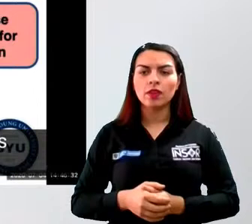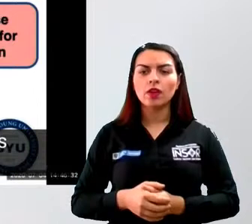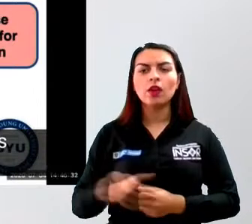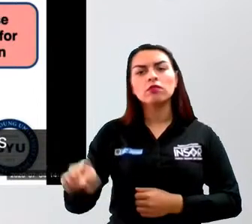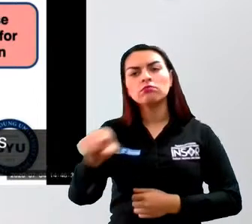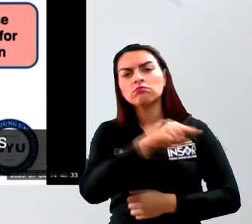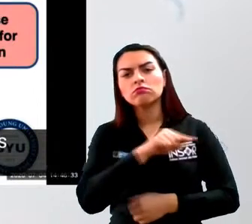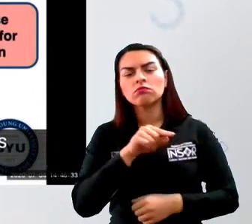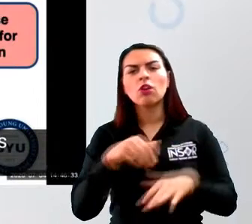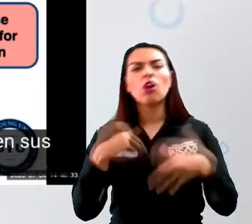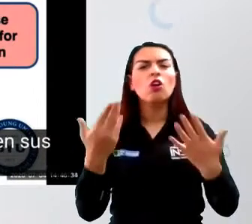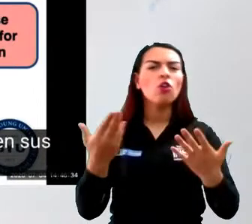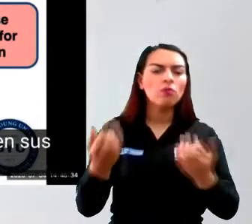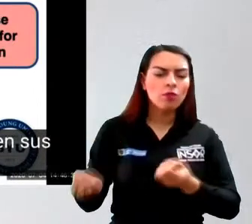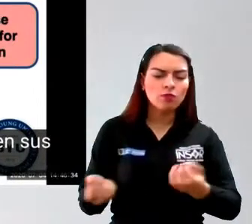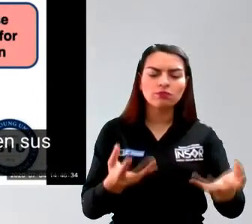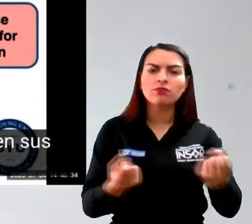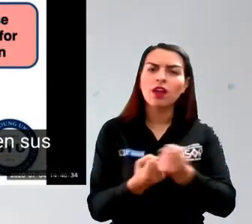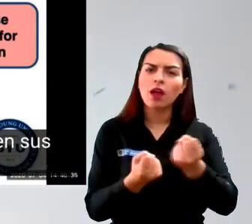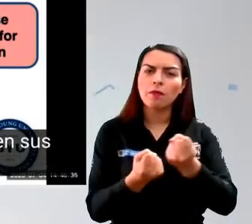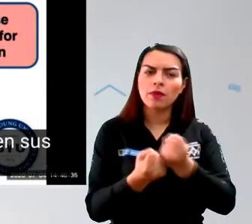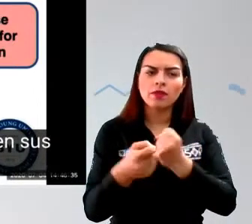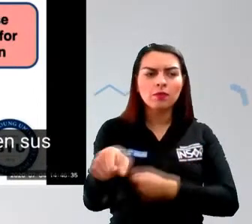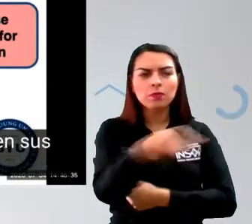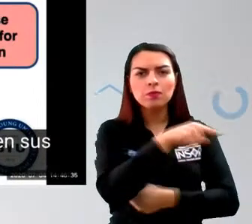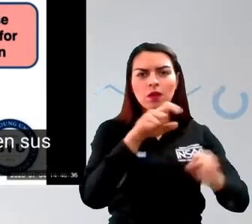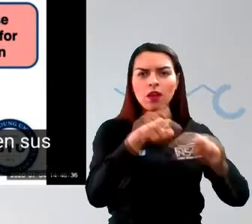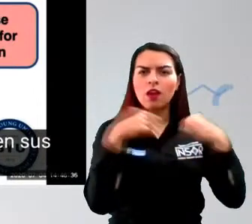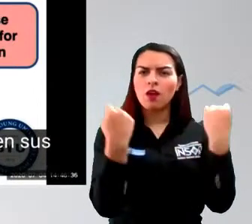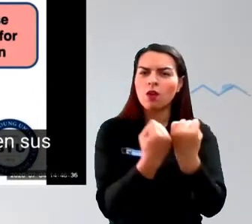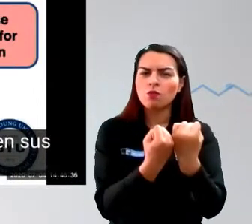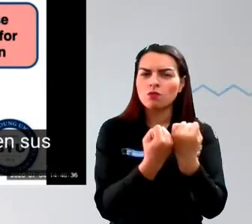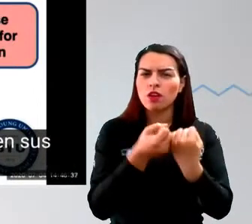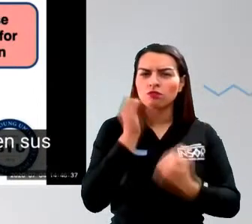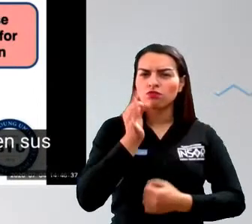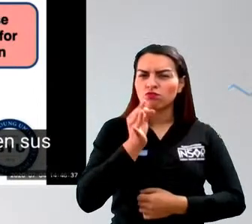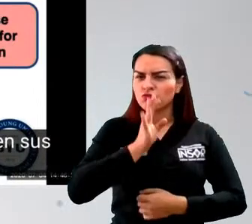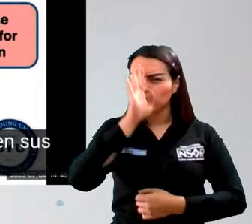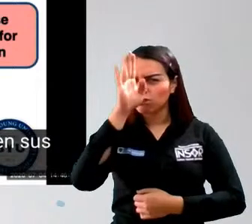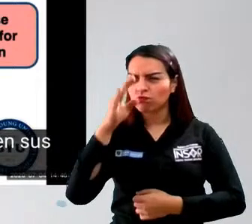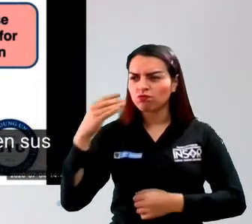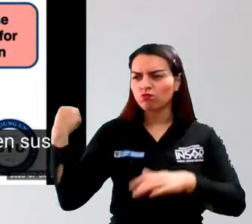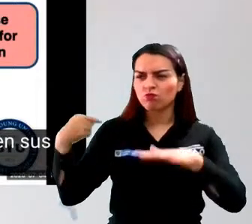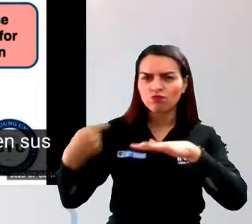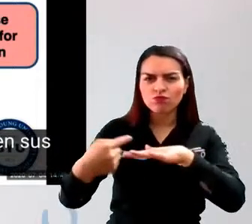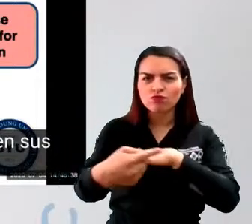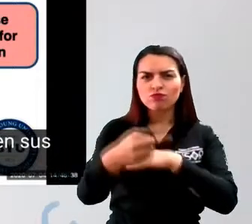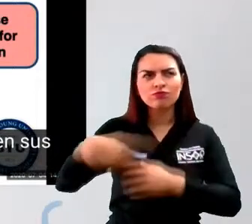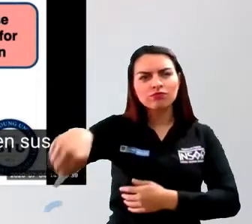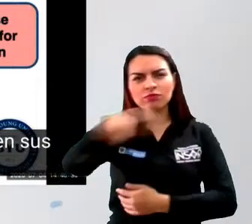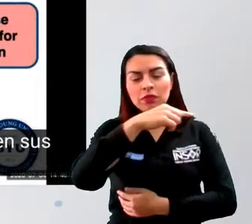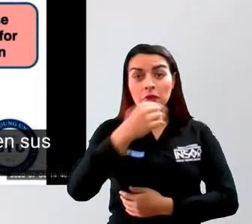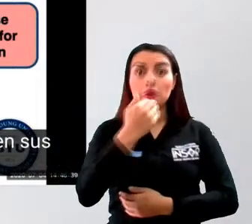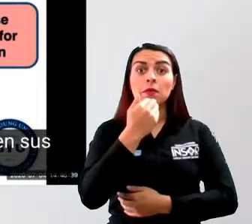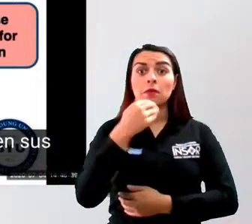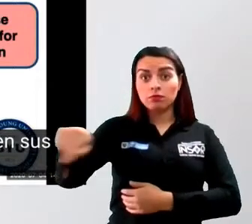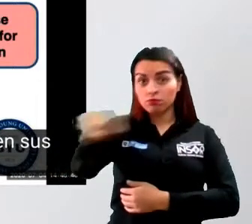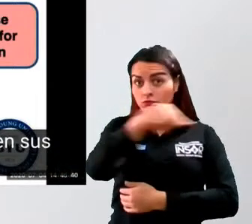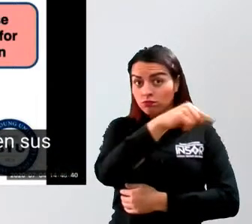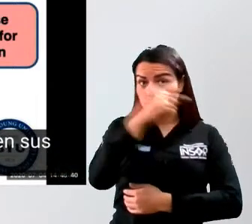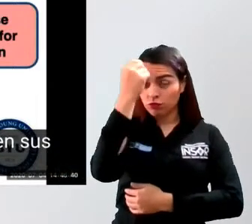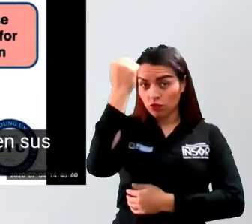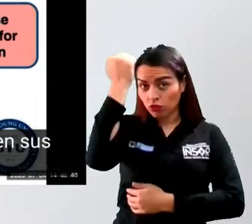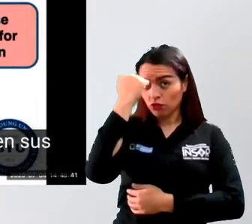sus aulas tradicionales? So, how do you, as faculty, ¿cómo ustedes como docentes brindan apoyo para el